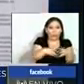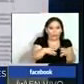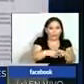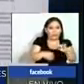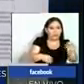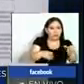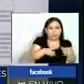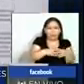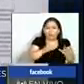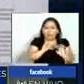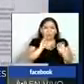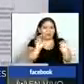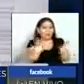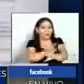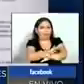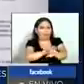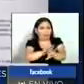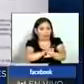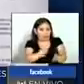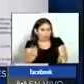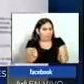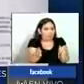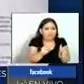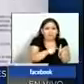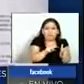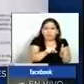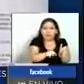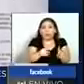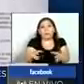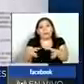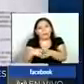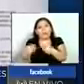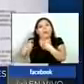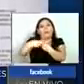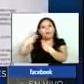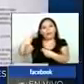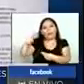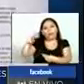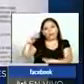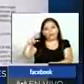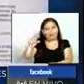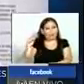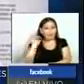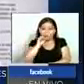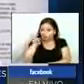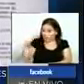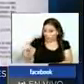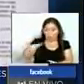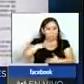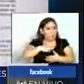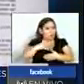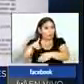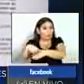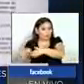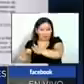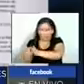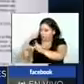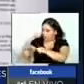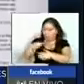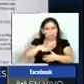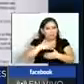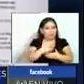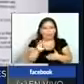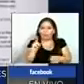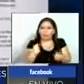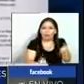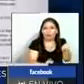se les han quitado Sus atribuciones Al mandatario Pero el partido Gana Calificó De falta De voluntad De los diputados Para apoyar Al presidente